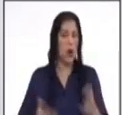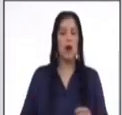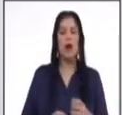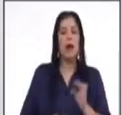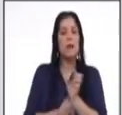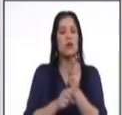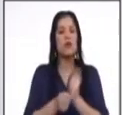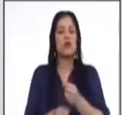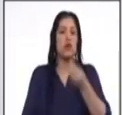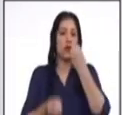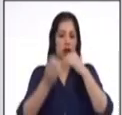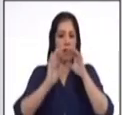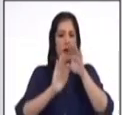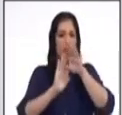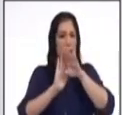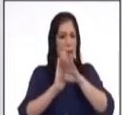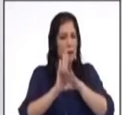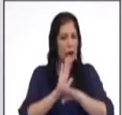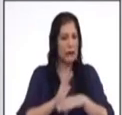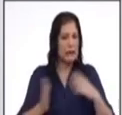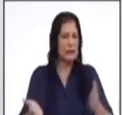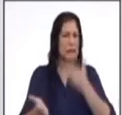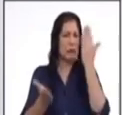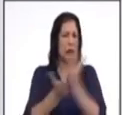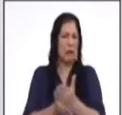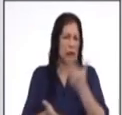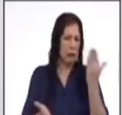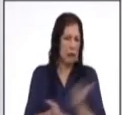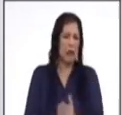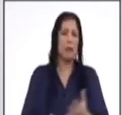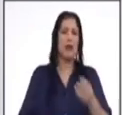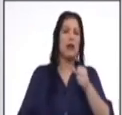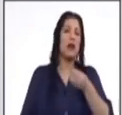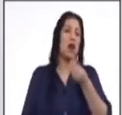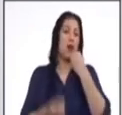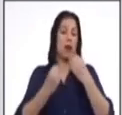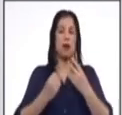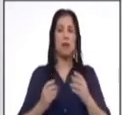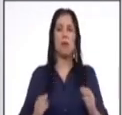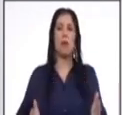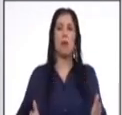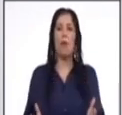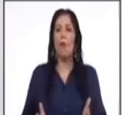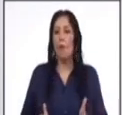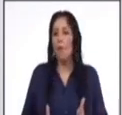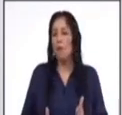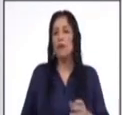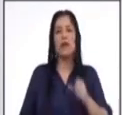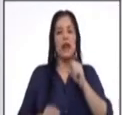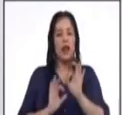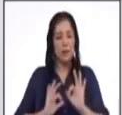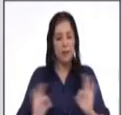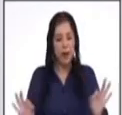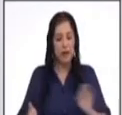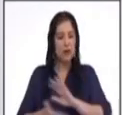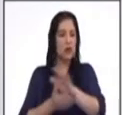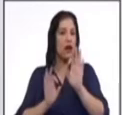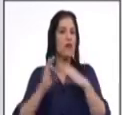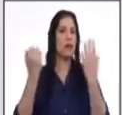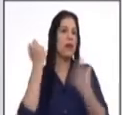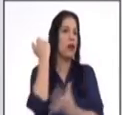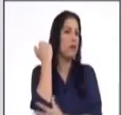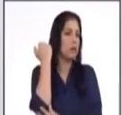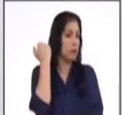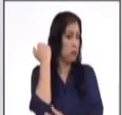alimentos se redujo y se agudizaron los graves problemas nutricionales y de saneamiento básico de las familias de